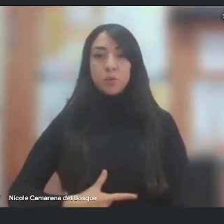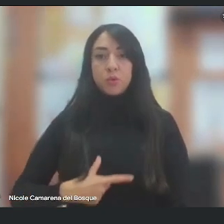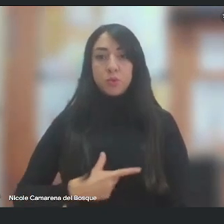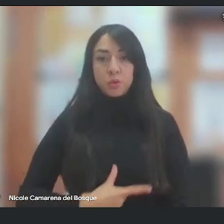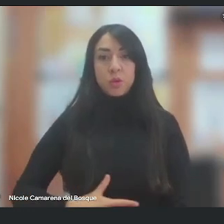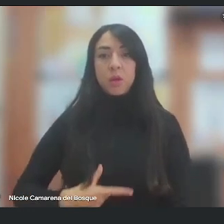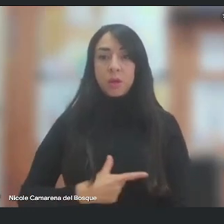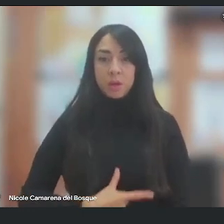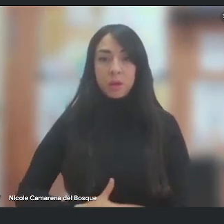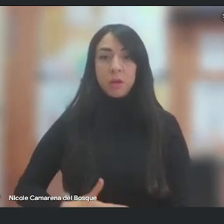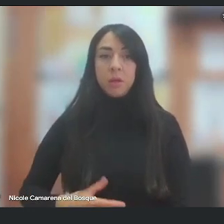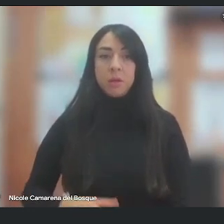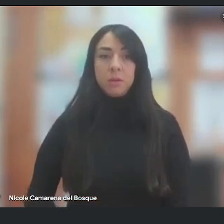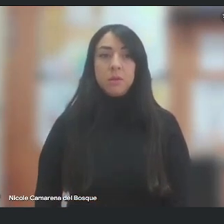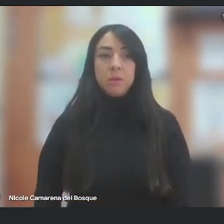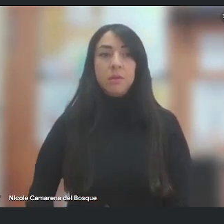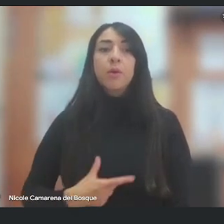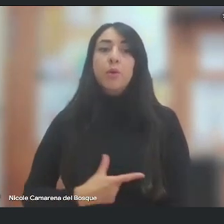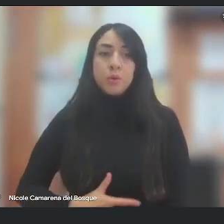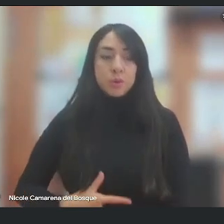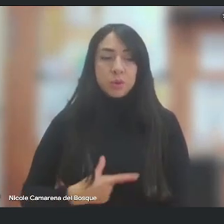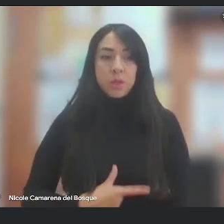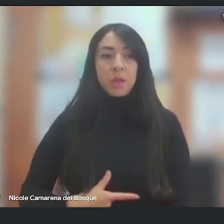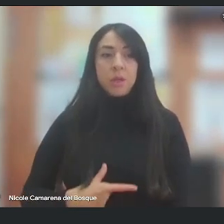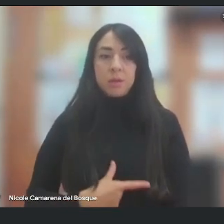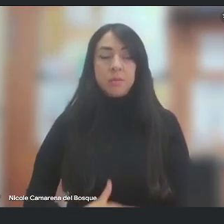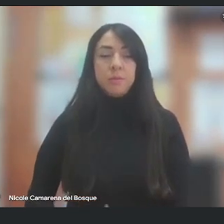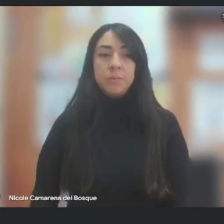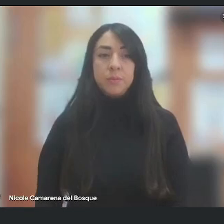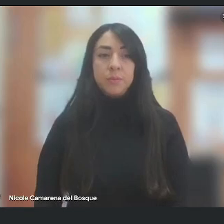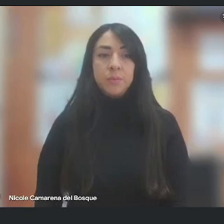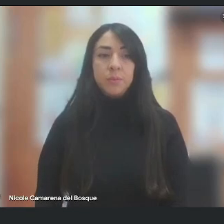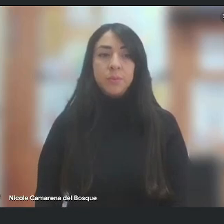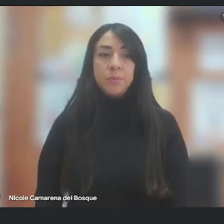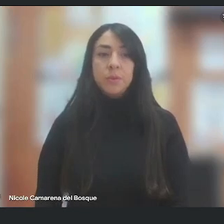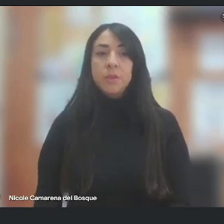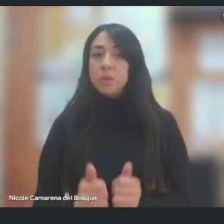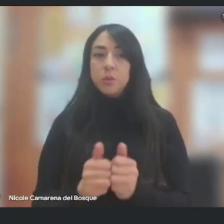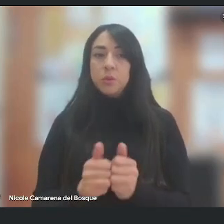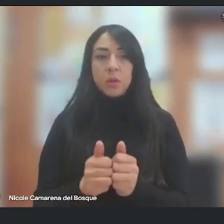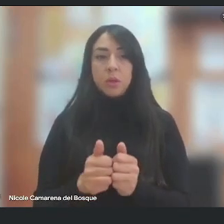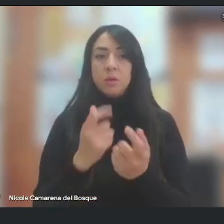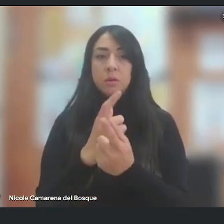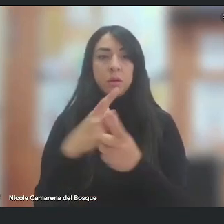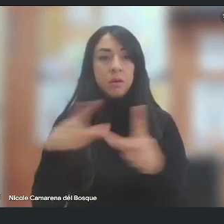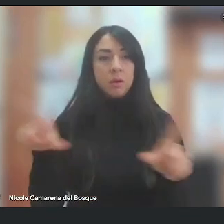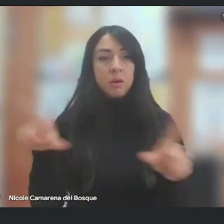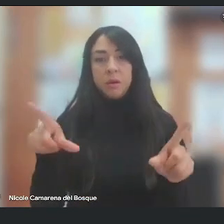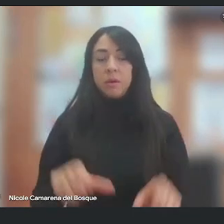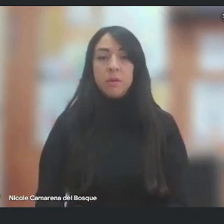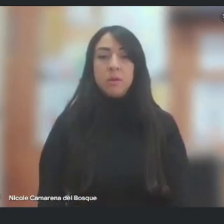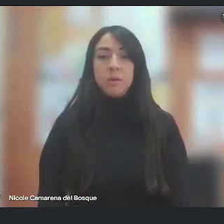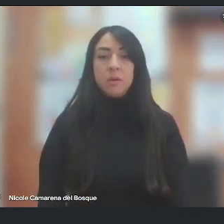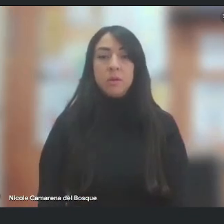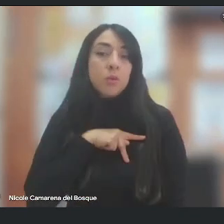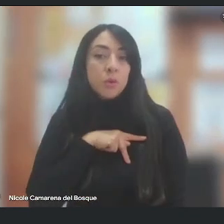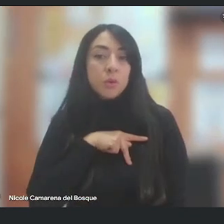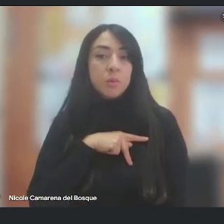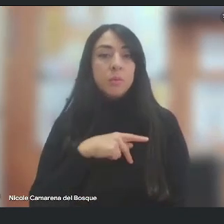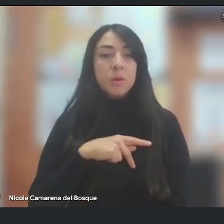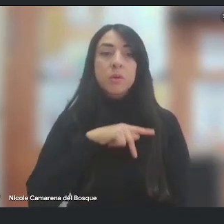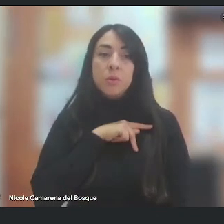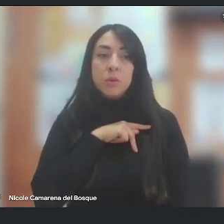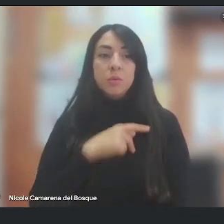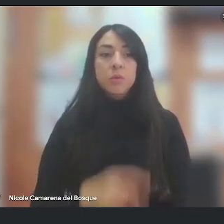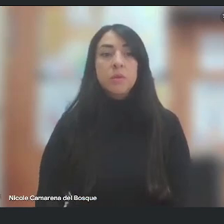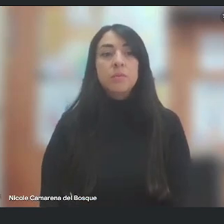alguna discapacidad son heterosexuales. Sin embargo, es un derecho que se manifieste la identidad sexual que deseen. Todas las